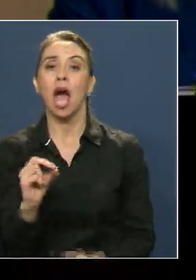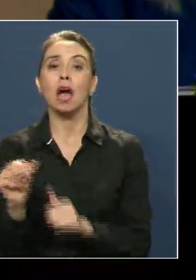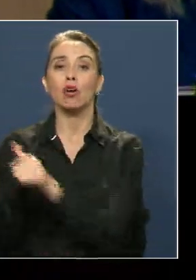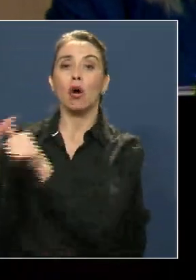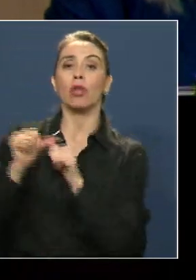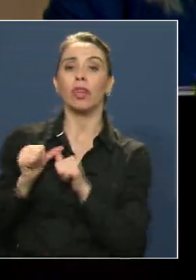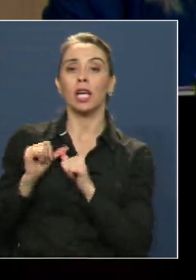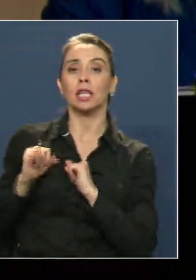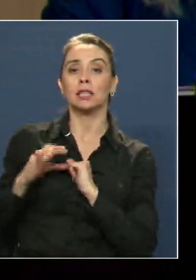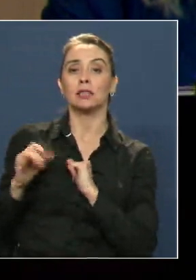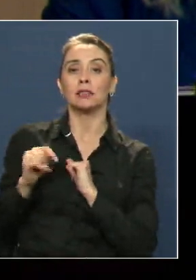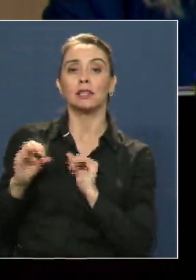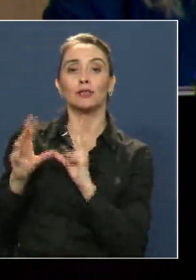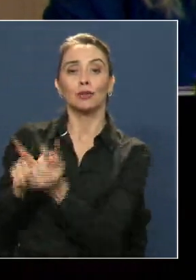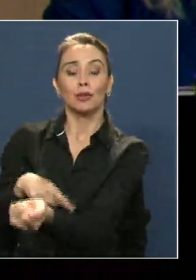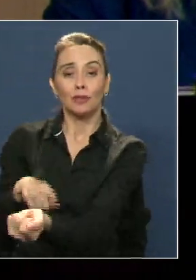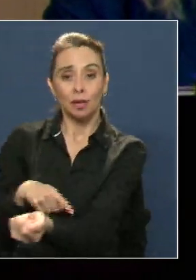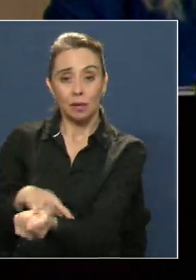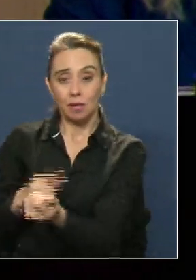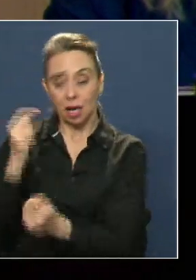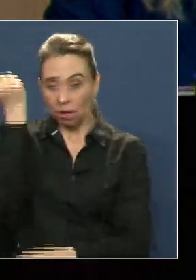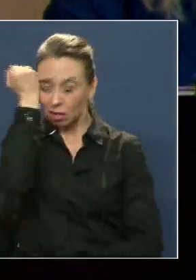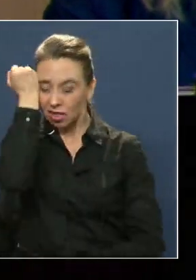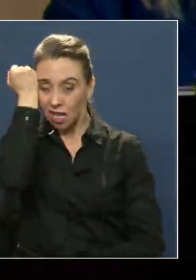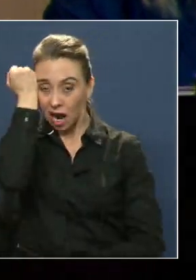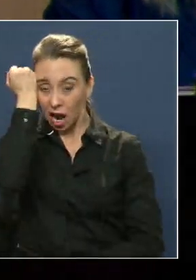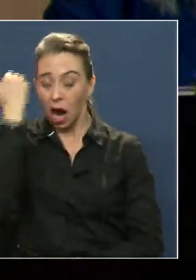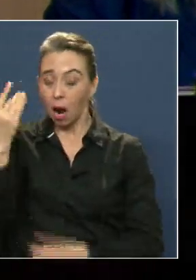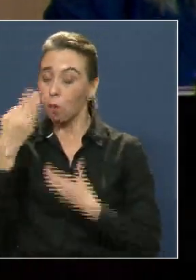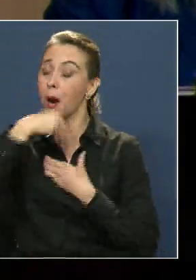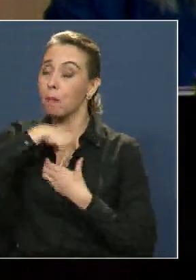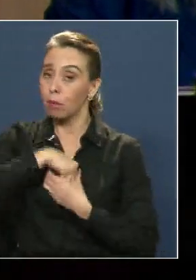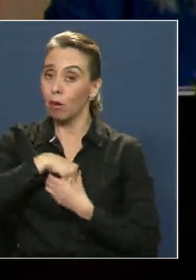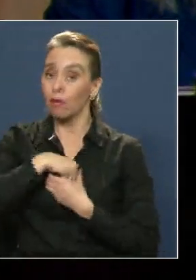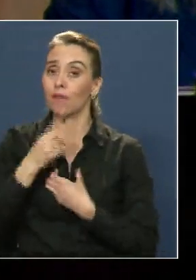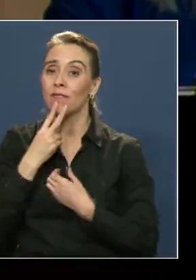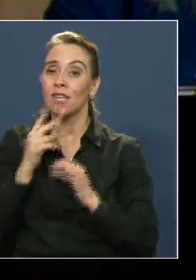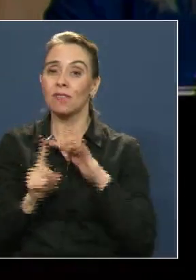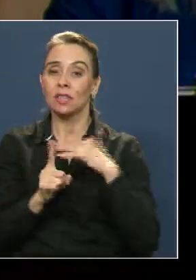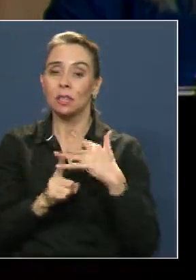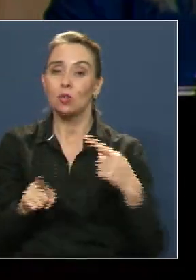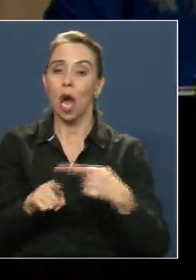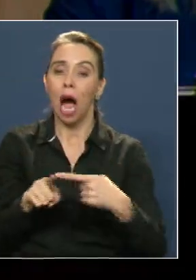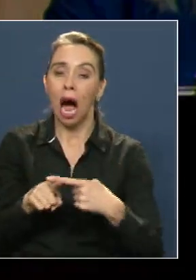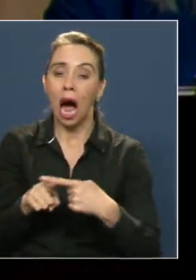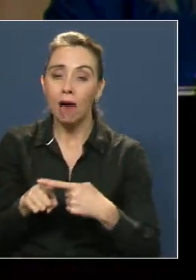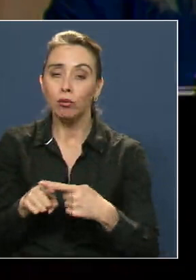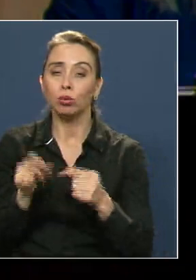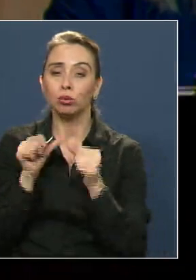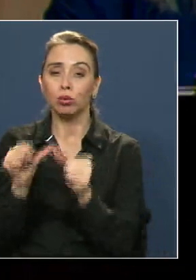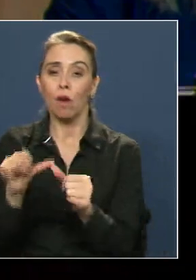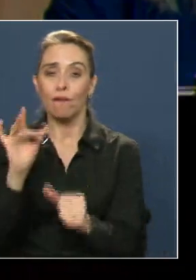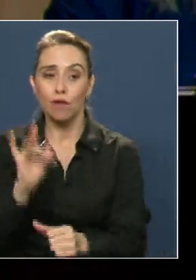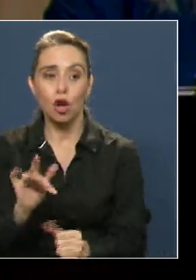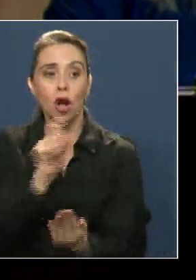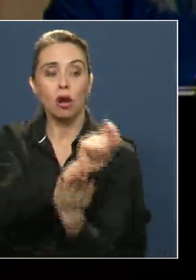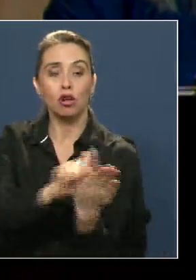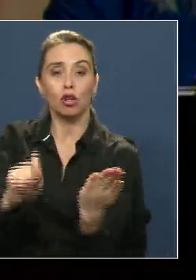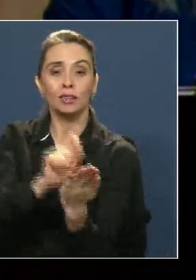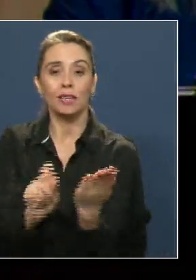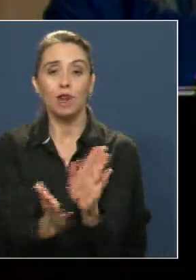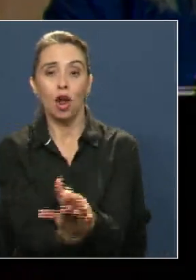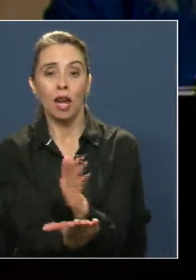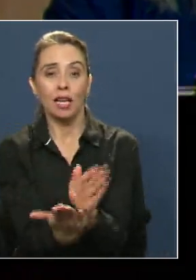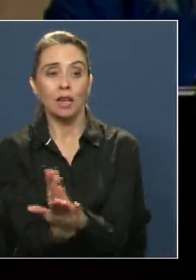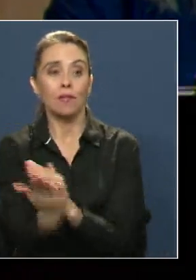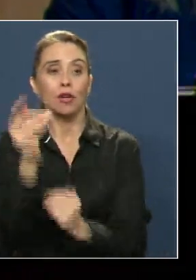que da cuenta del profundo trauma que genera vivir situaciones de abusos y violaciones. Fue escrito